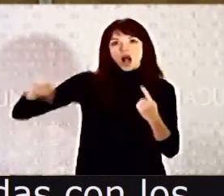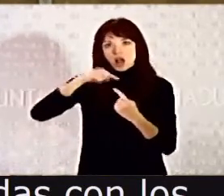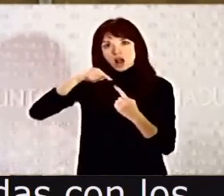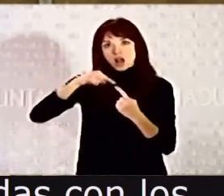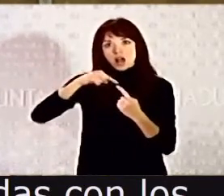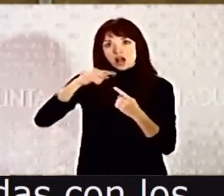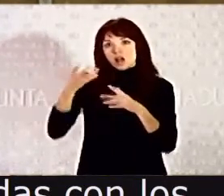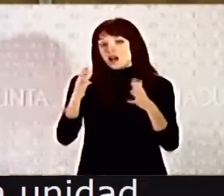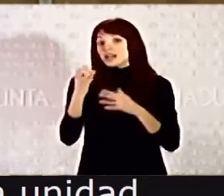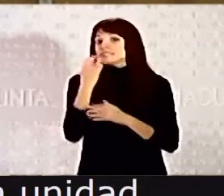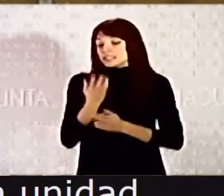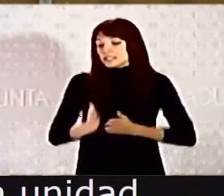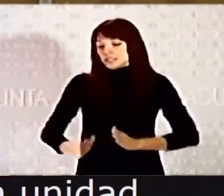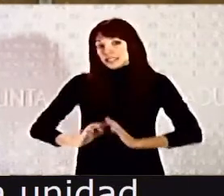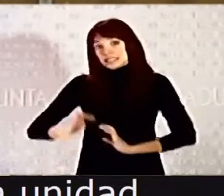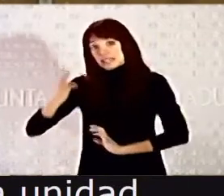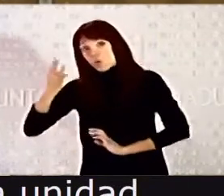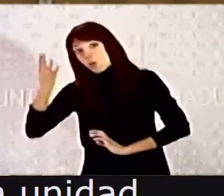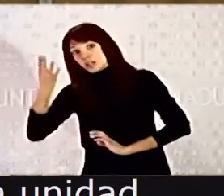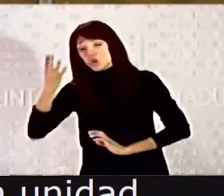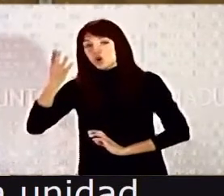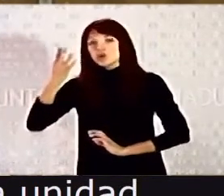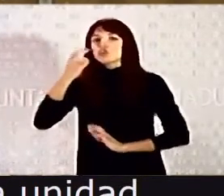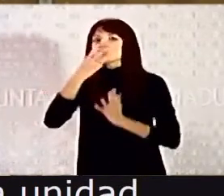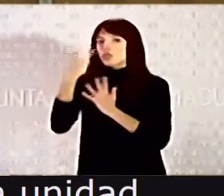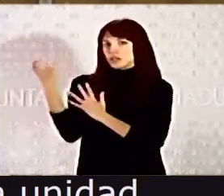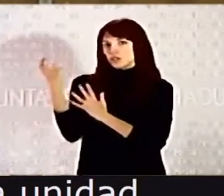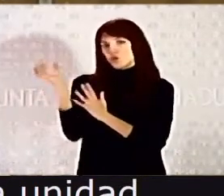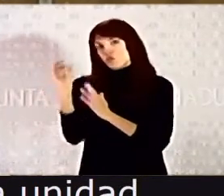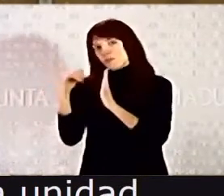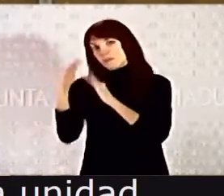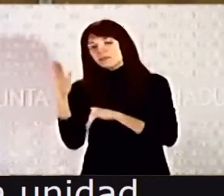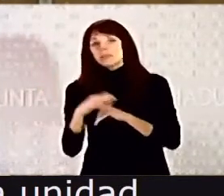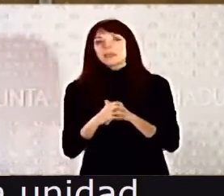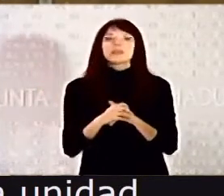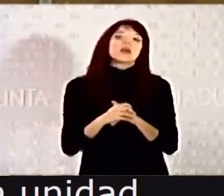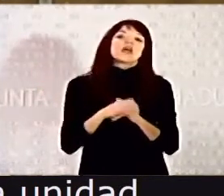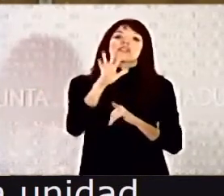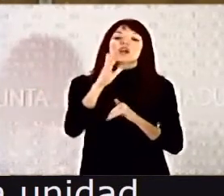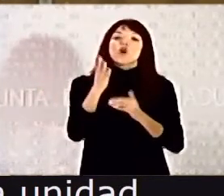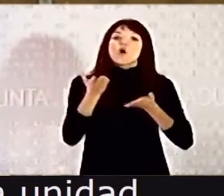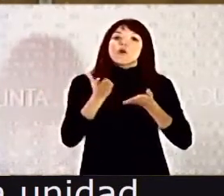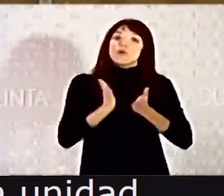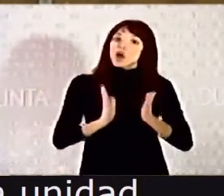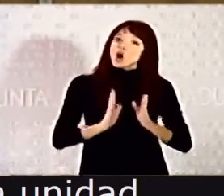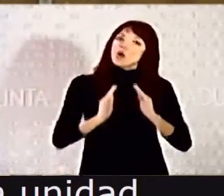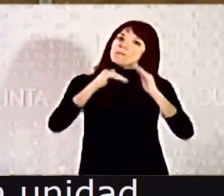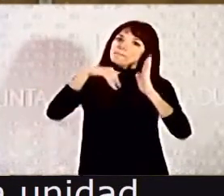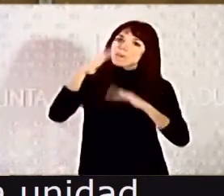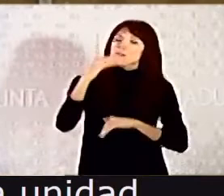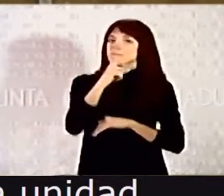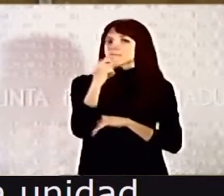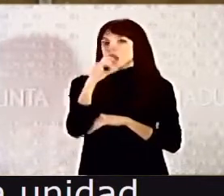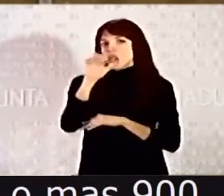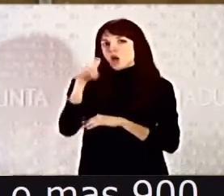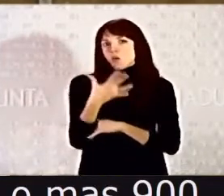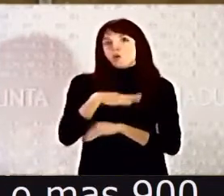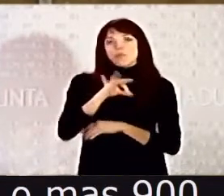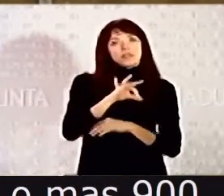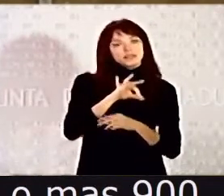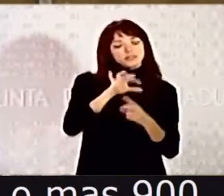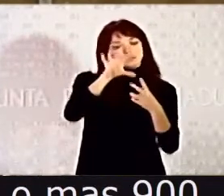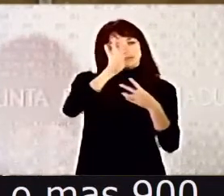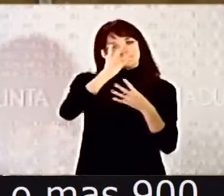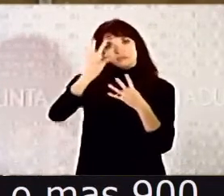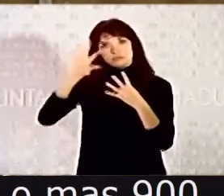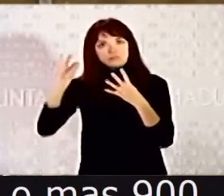3 y 4 miembros 800 euros y de 5 o más miembros 900 euros. Esas son las ayudas anuales que pueden